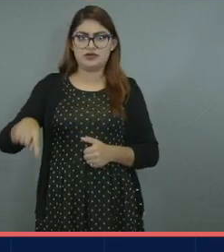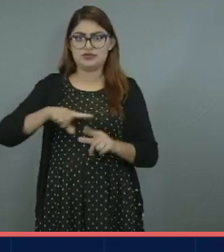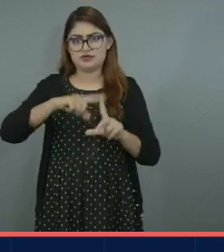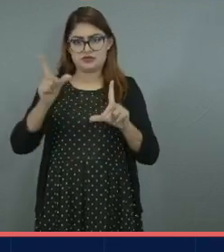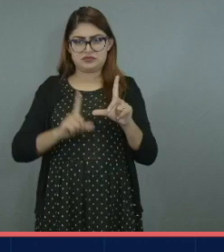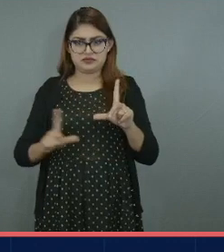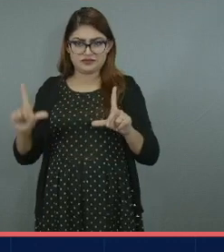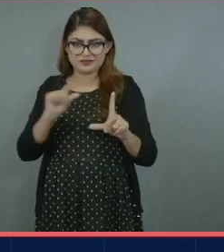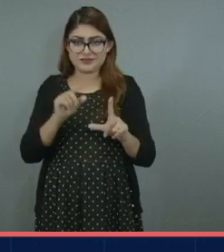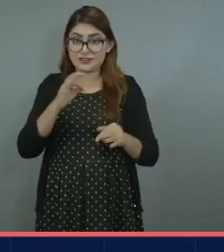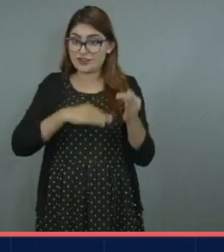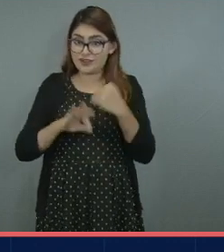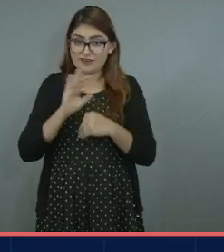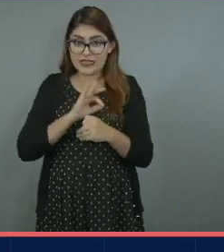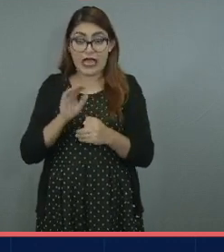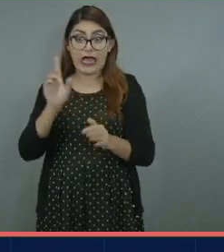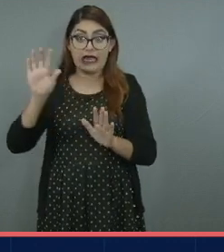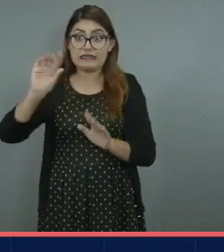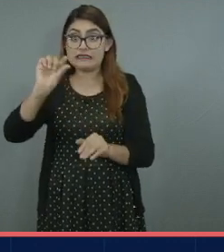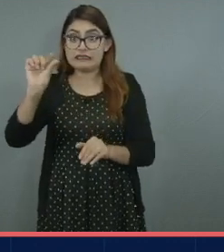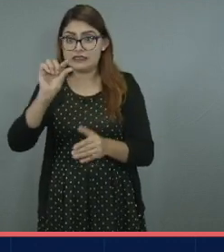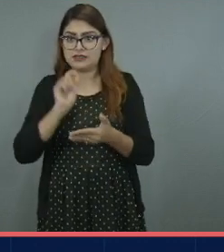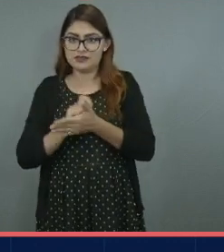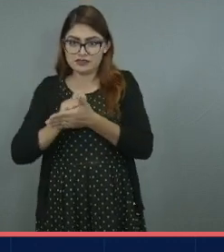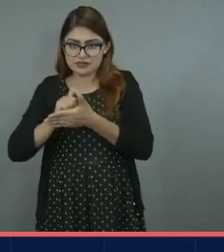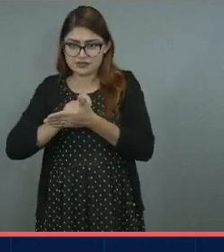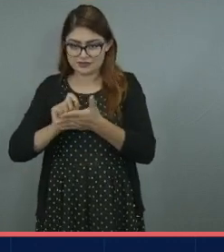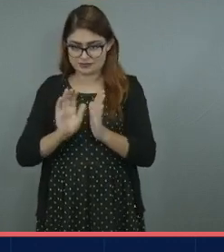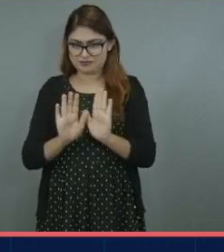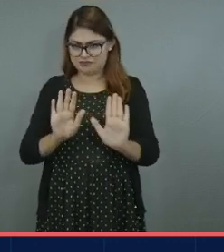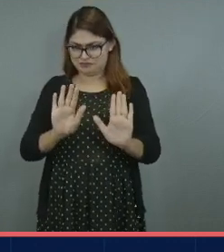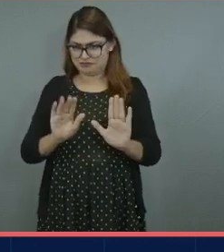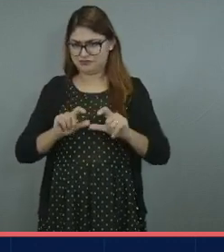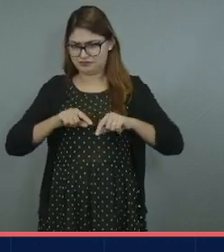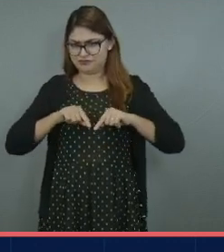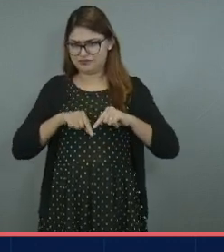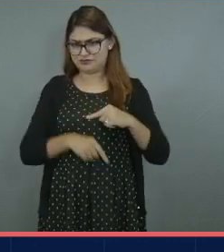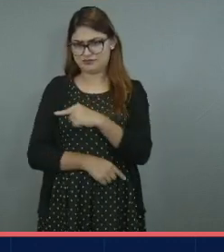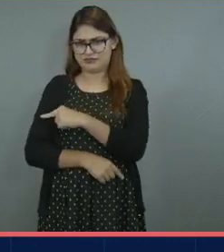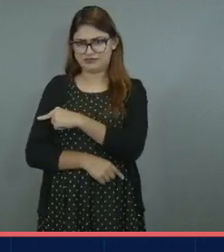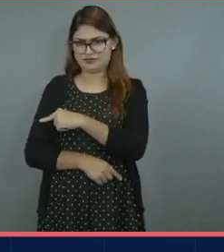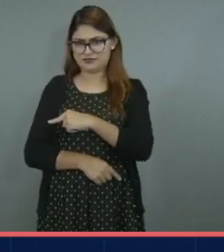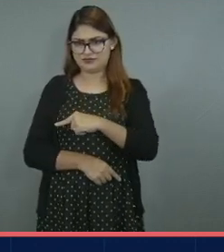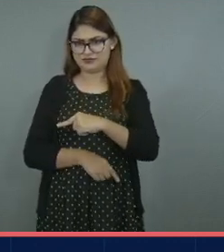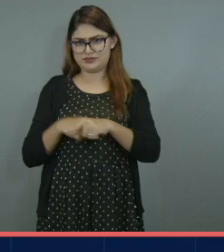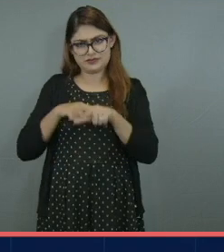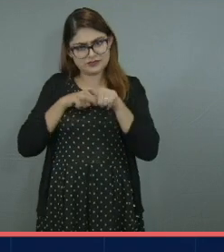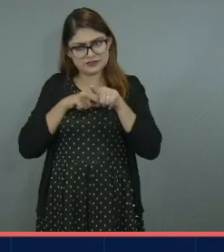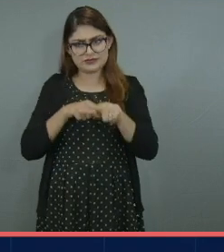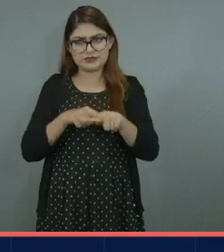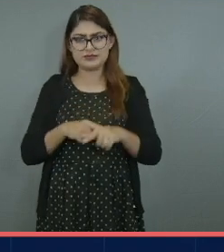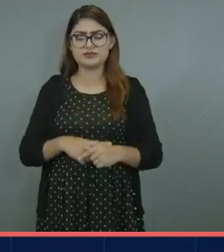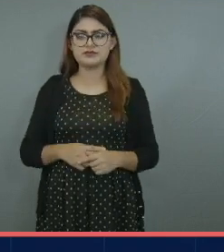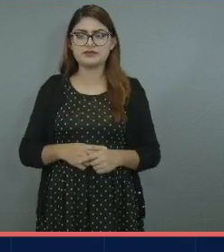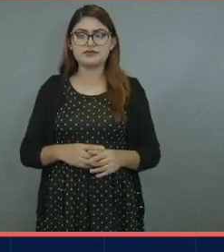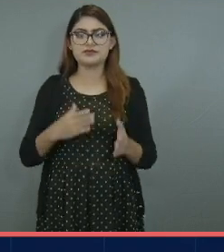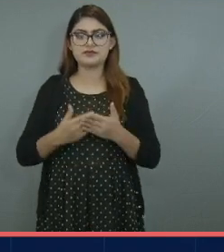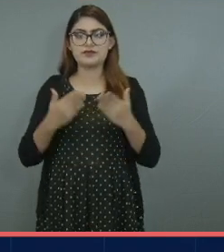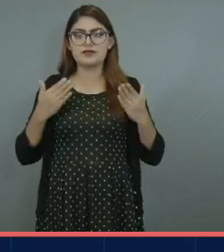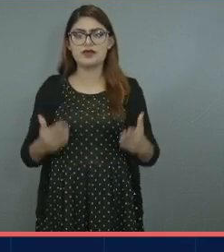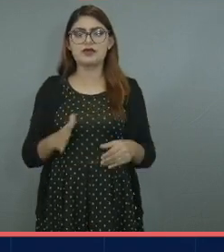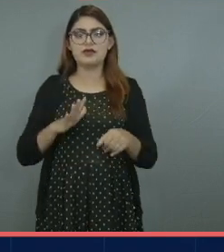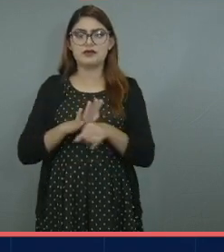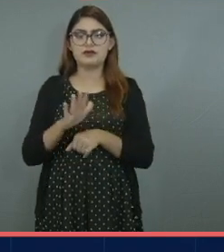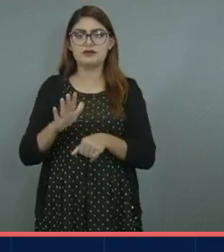país, pues de que les dé chance de apuntarlo. ¿Sale? ¿Otra preguntita? ¿Sí? Bueno, venga, vámonos. ¿Cuáles son las mejores opciones